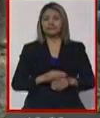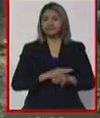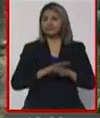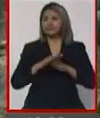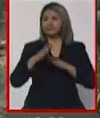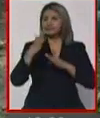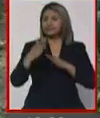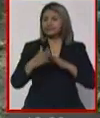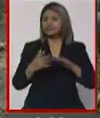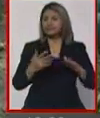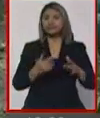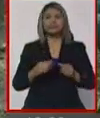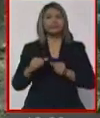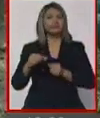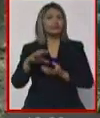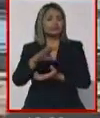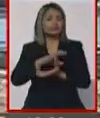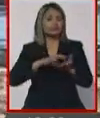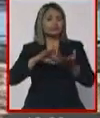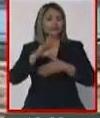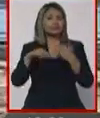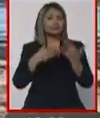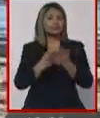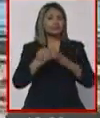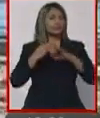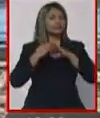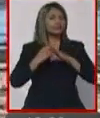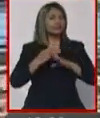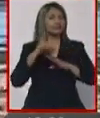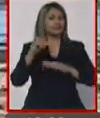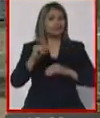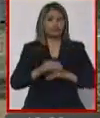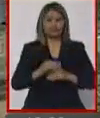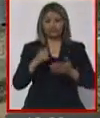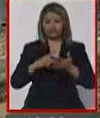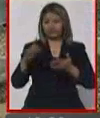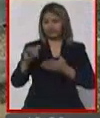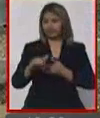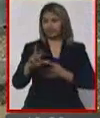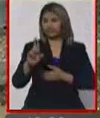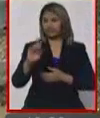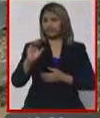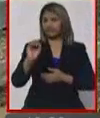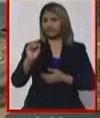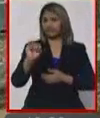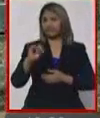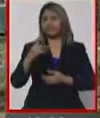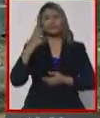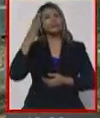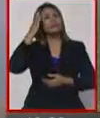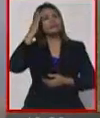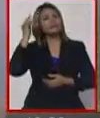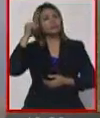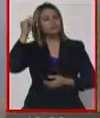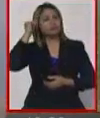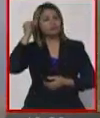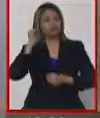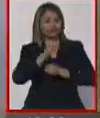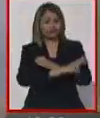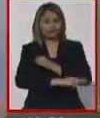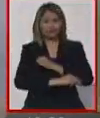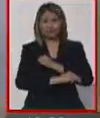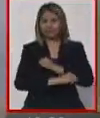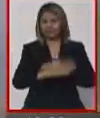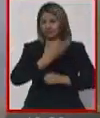lleguemos a un estado de situación en el que todo el mundo se oponga al proyecto Rositas, porque simplemente es el gobierno nacional